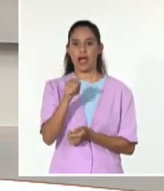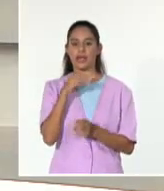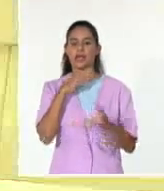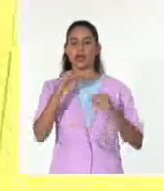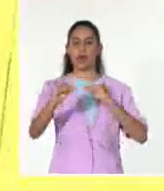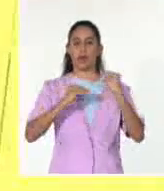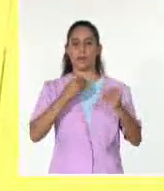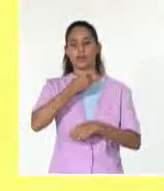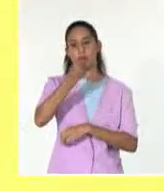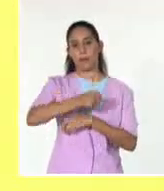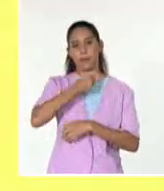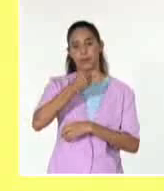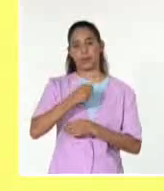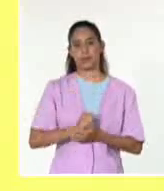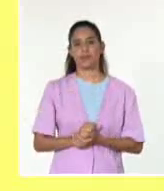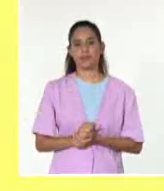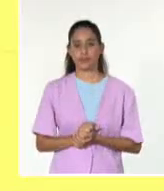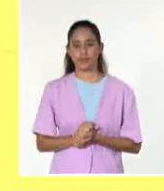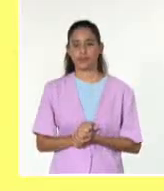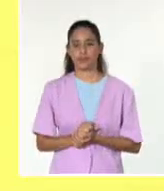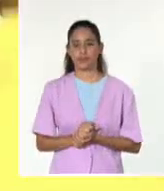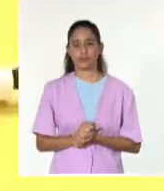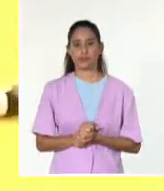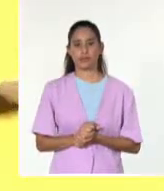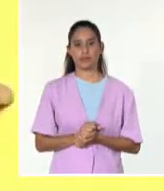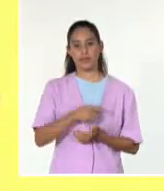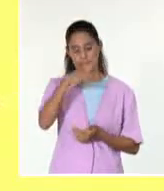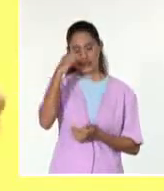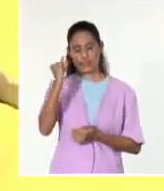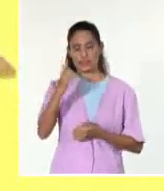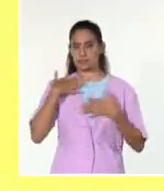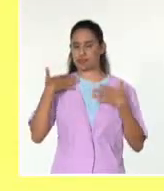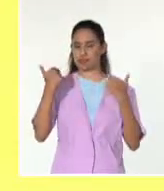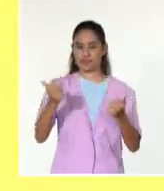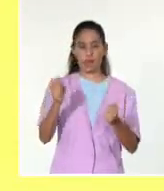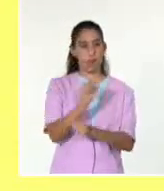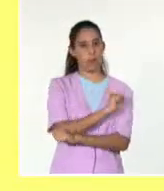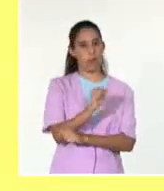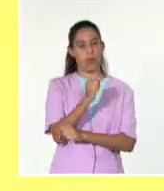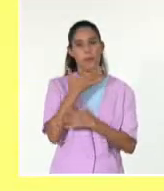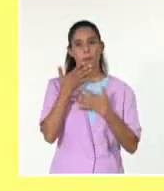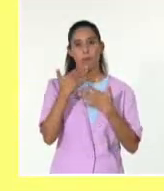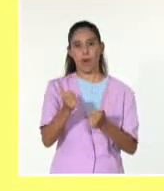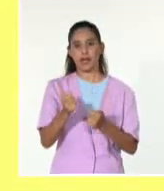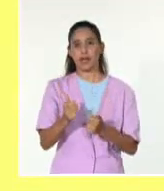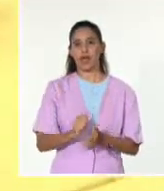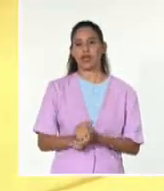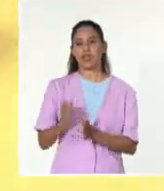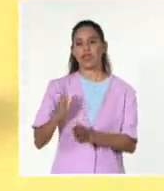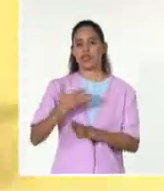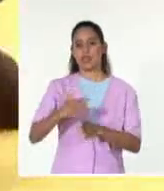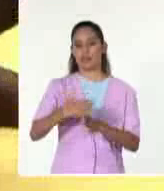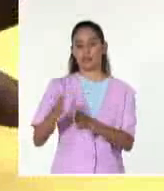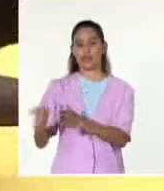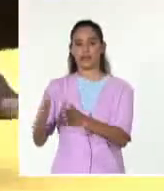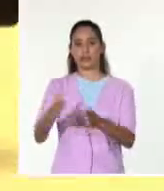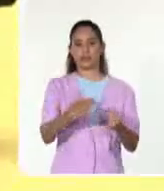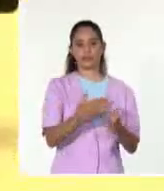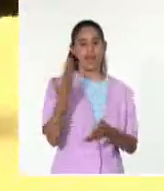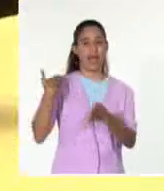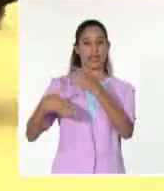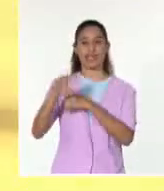Rodríguez. Sí, claro, la preparación ha sido muy buena. Hemos pasado por las diferentes etapas que corresponden. Estuvimos en Europa a principios de año, competimos